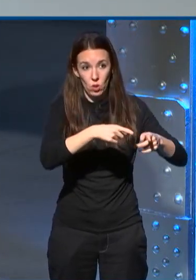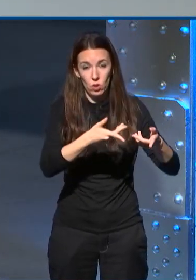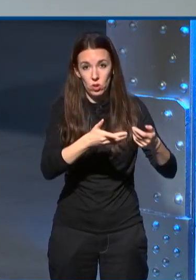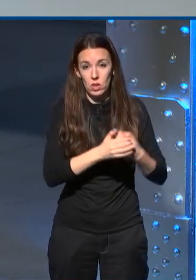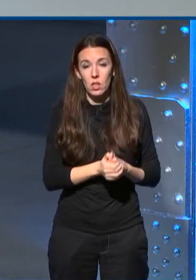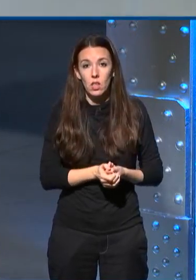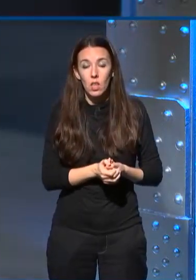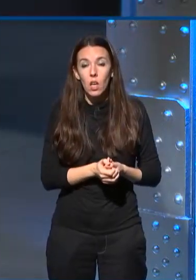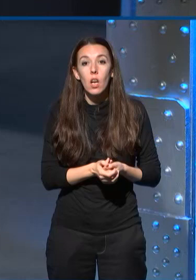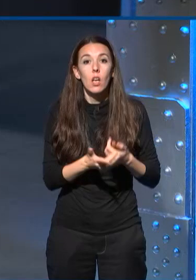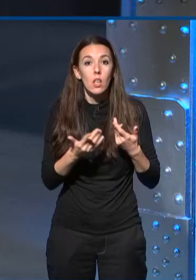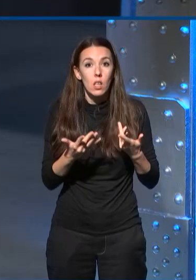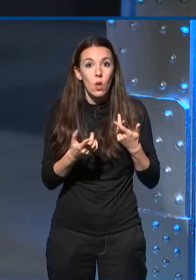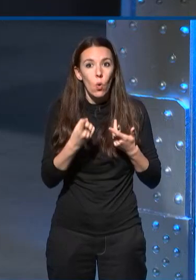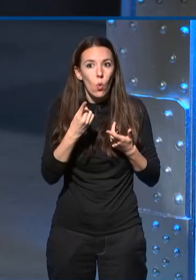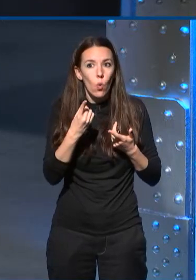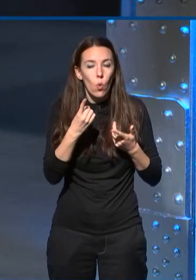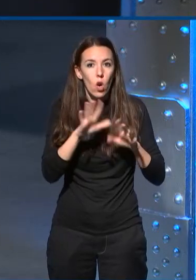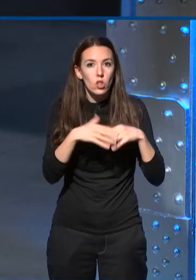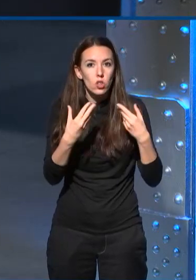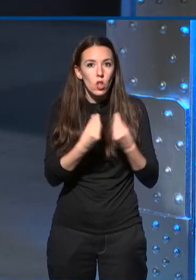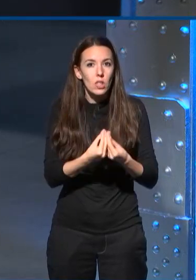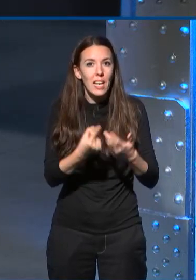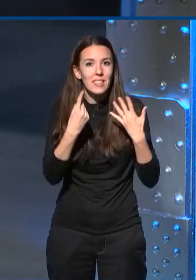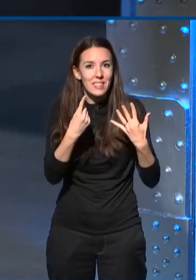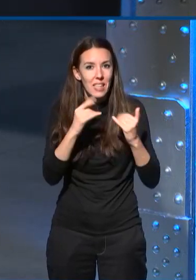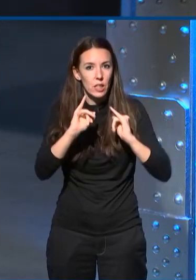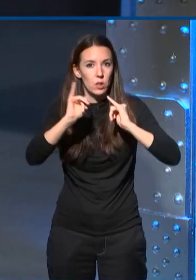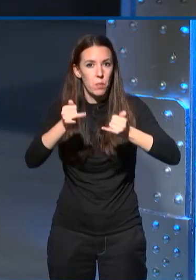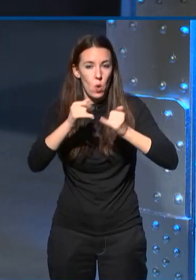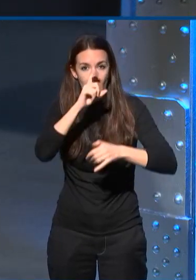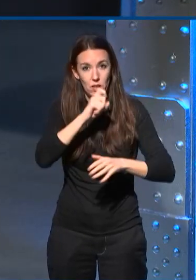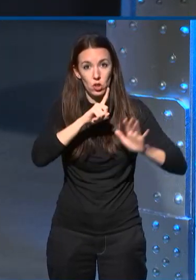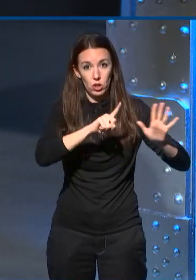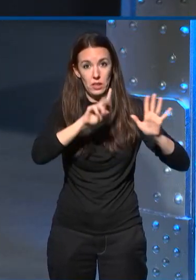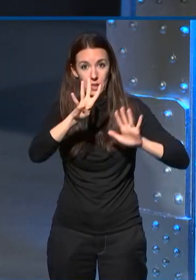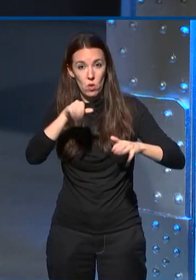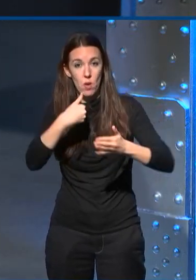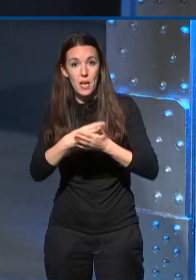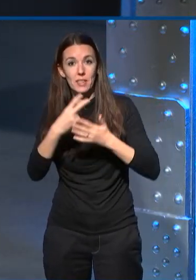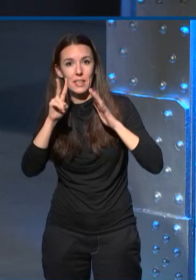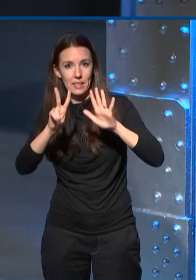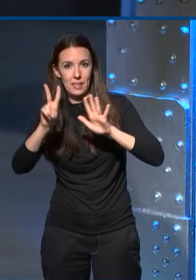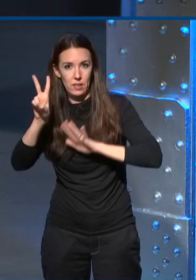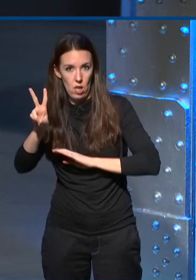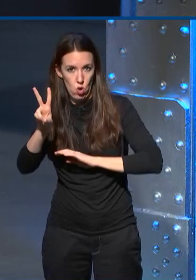Vale. Entonces, hubo en total 6 alunizajes entre el año 69 y el año